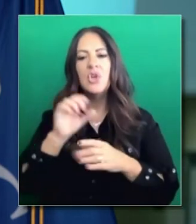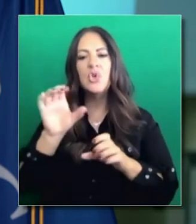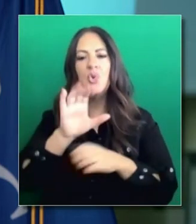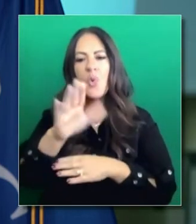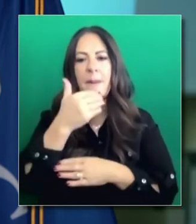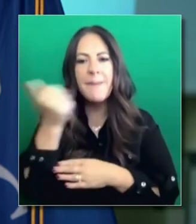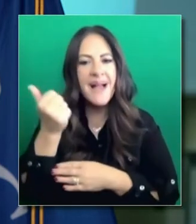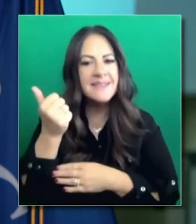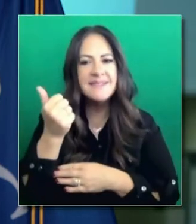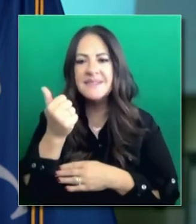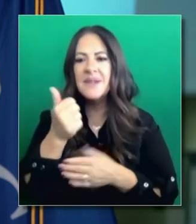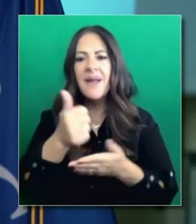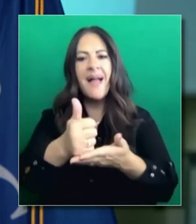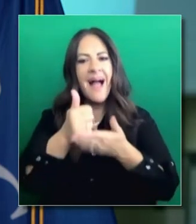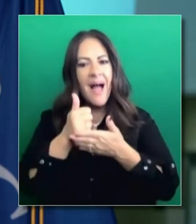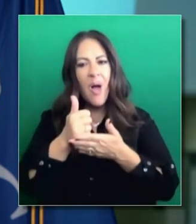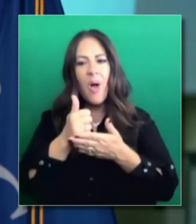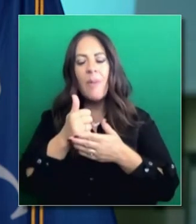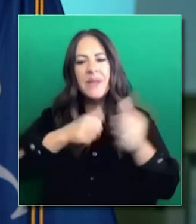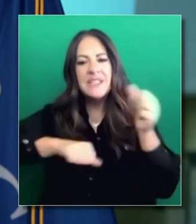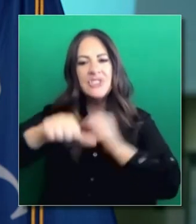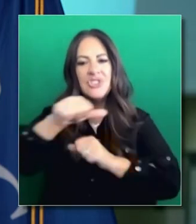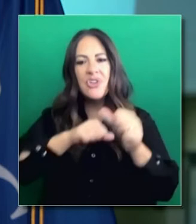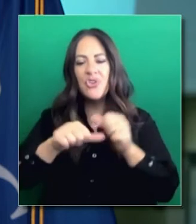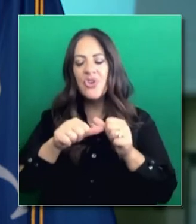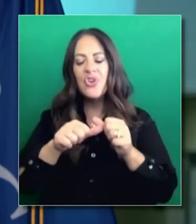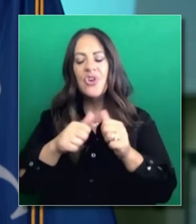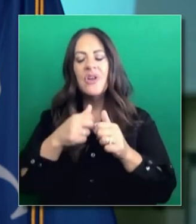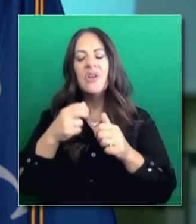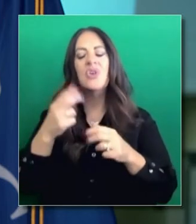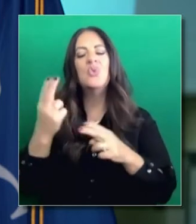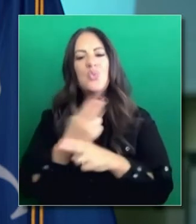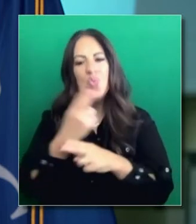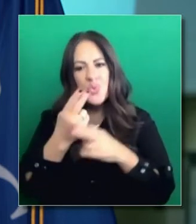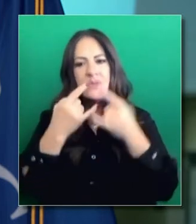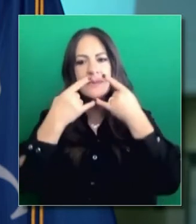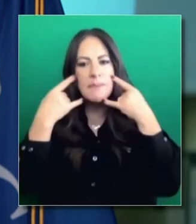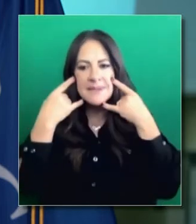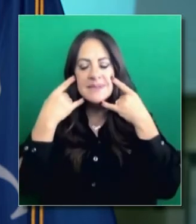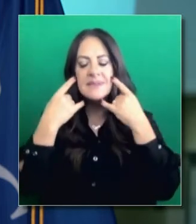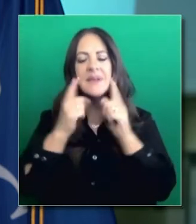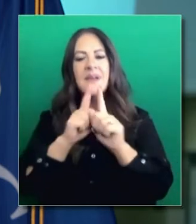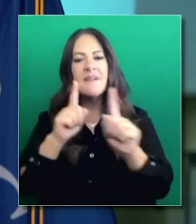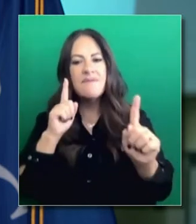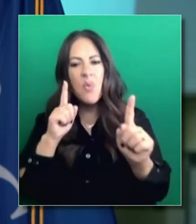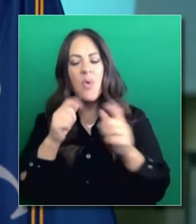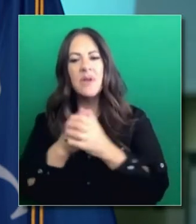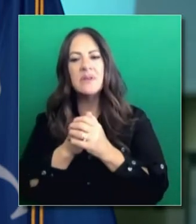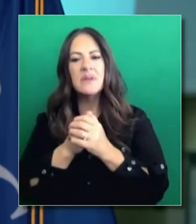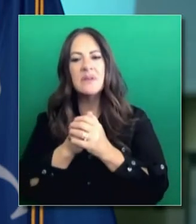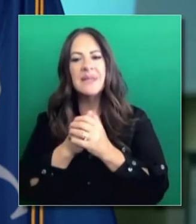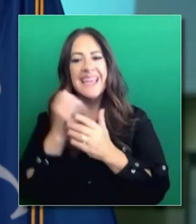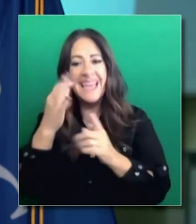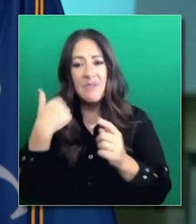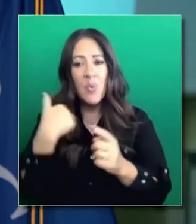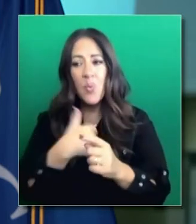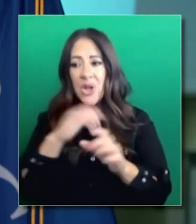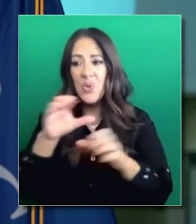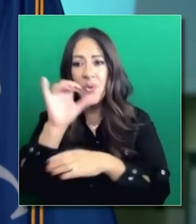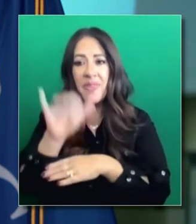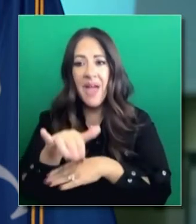lo posible para ayudarnos con estas intervenciones no farmacéuticas para mitigar